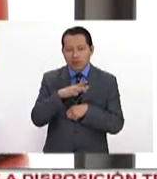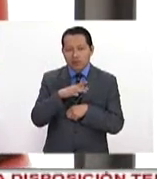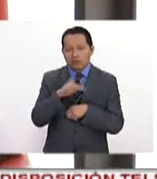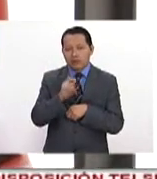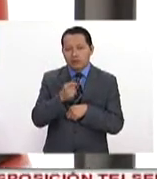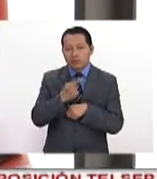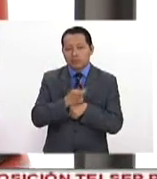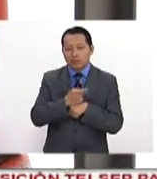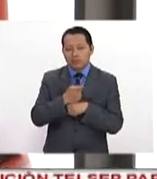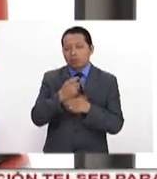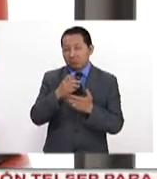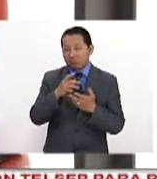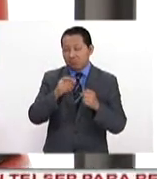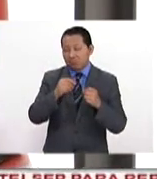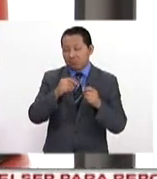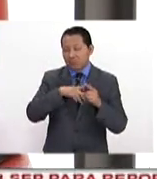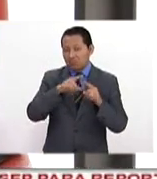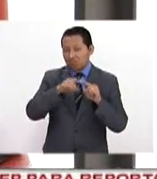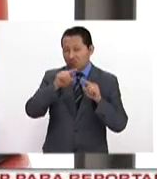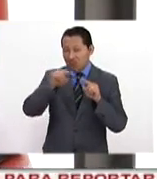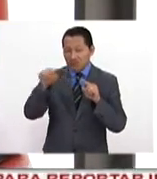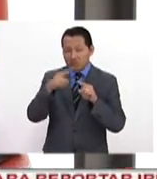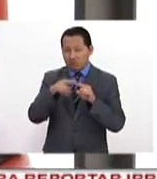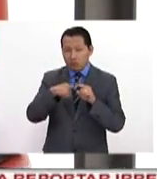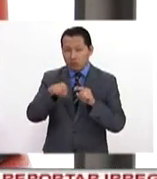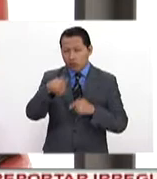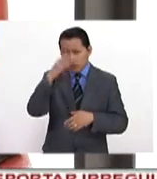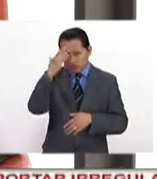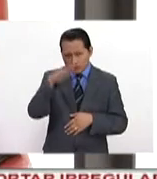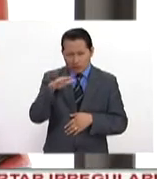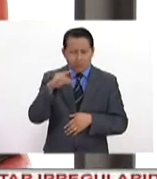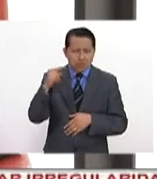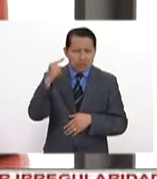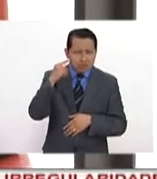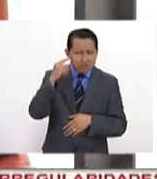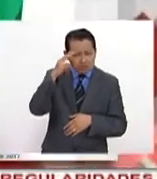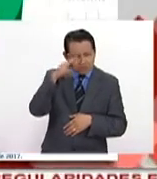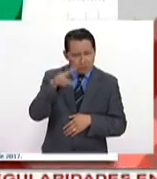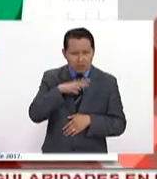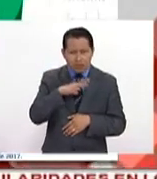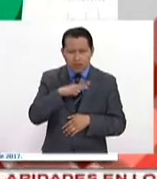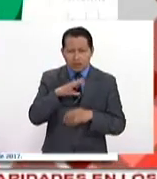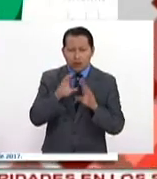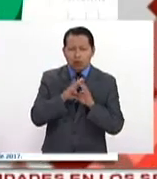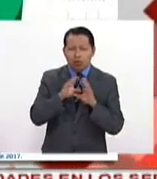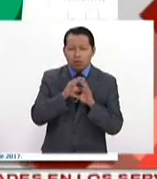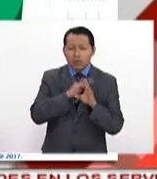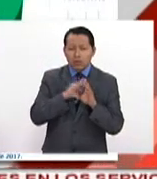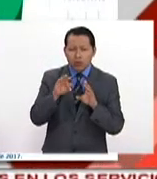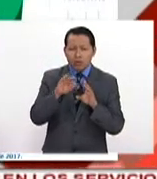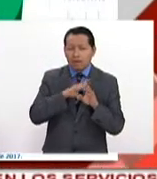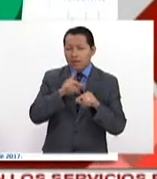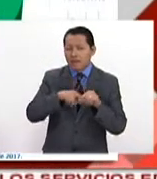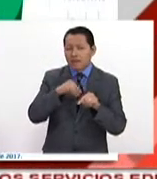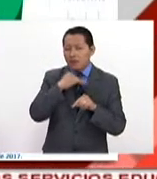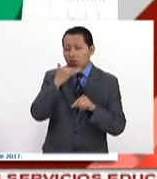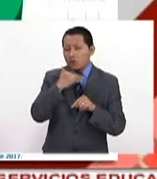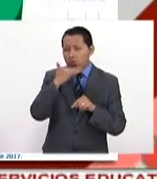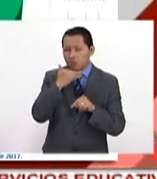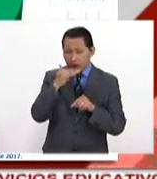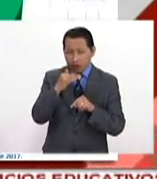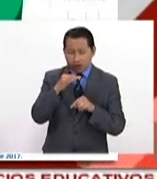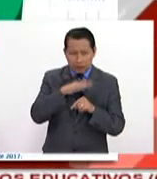primera gráfica. Por lo que usted sabe o ha escuchado, en México existe o no existe una institución encargada de combatir la corrupción.